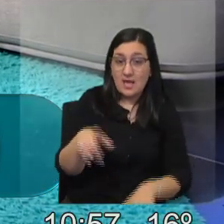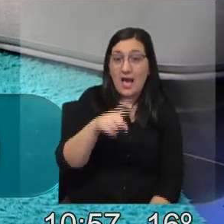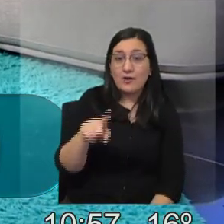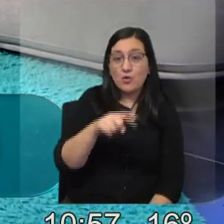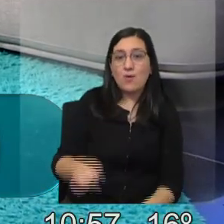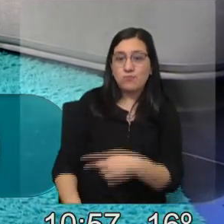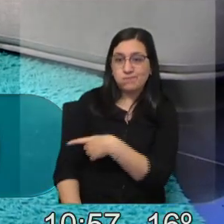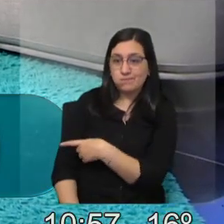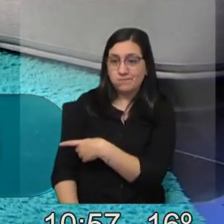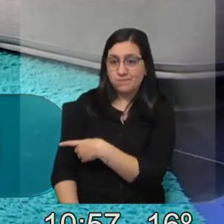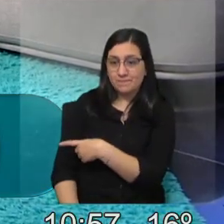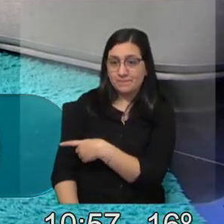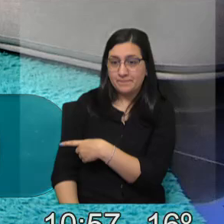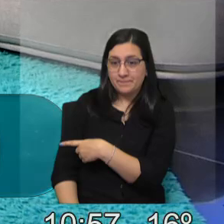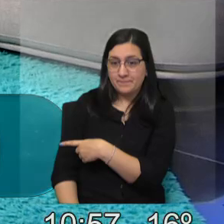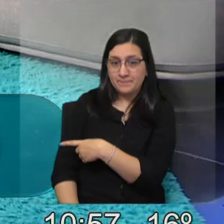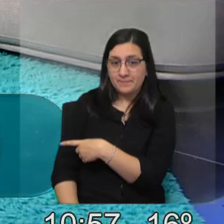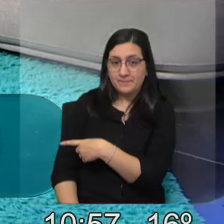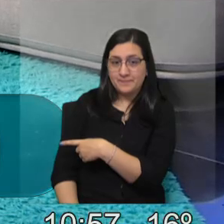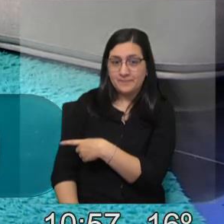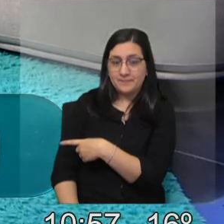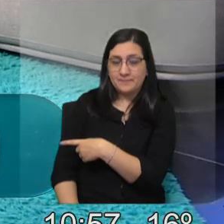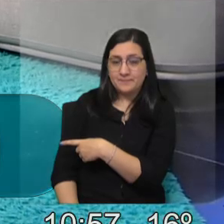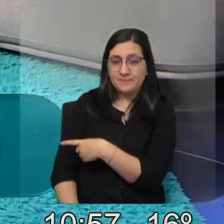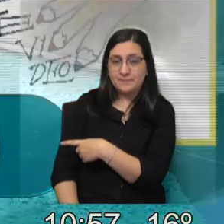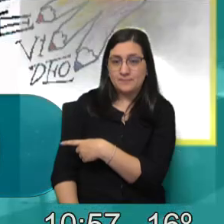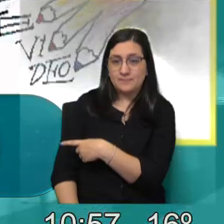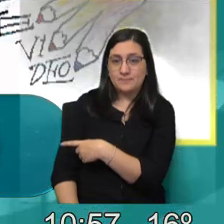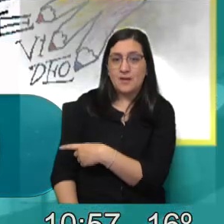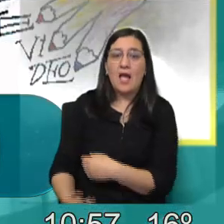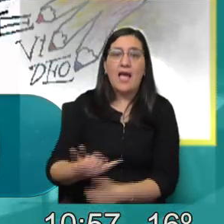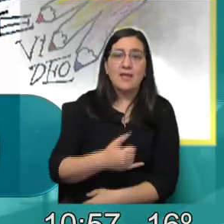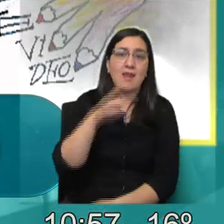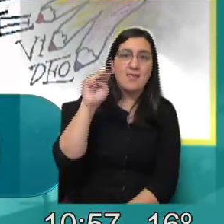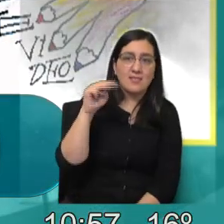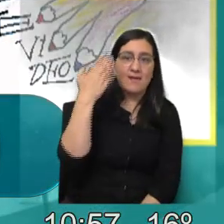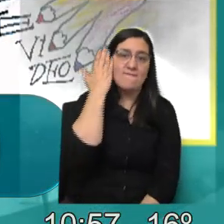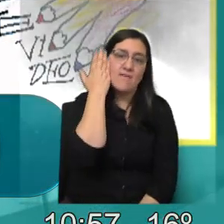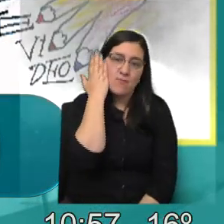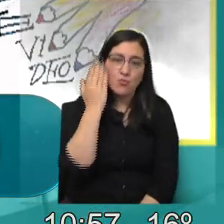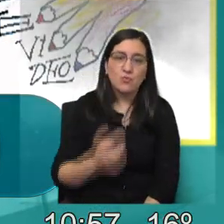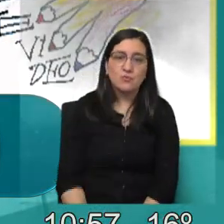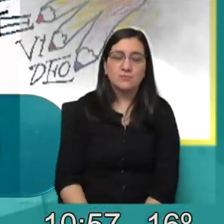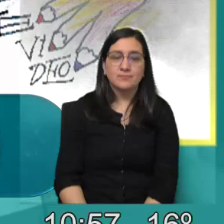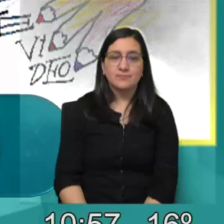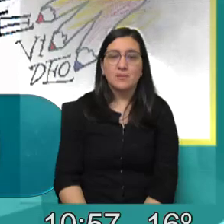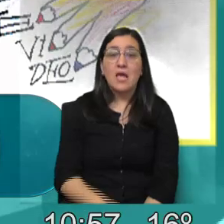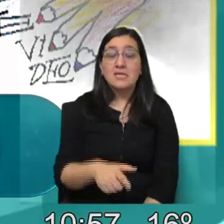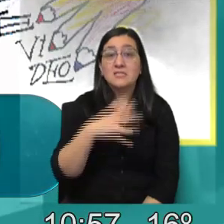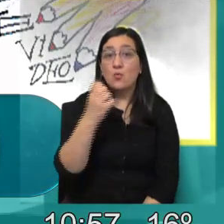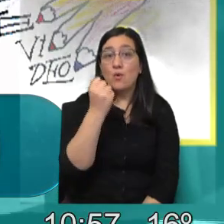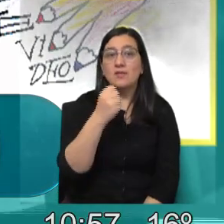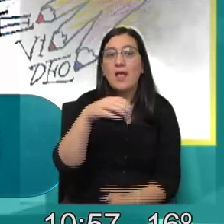Mundial Poético en Instagram, arroba Mundial Poético de Montevideo en Facebook. Ahí van a encontrar los links,